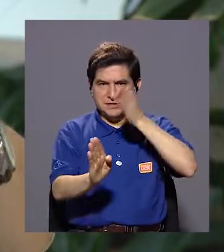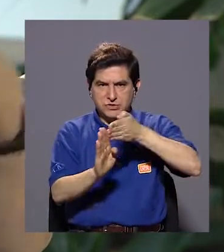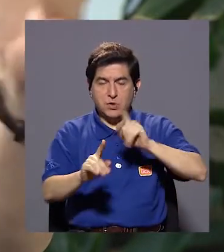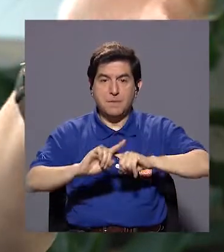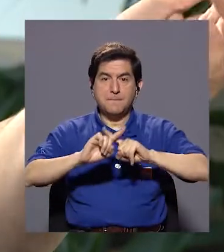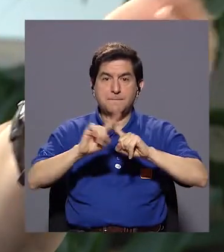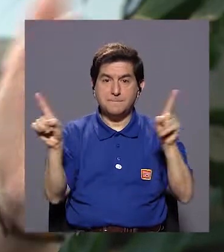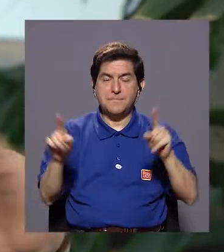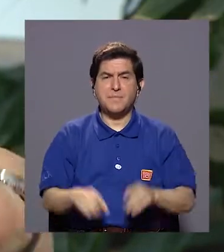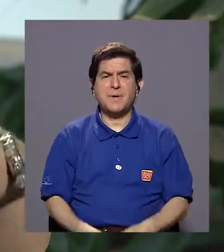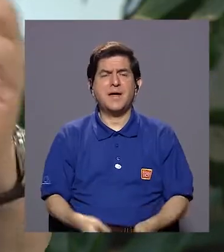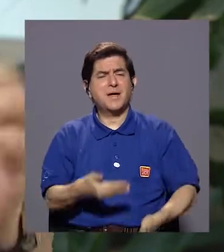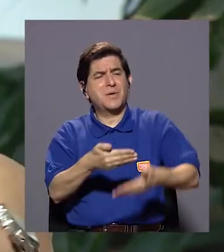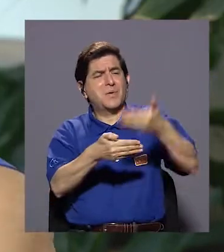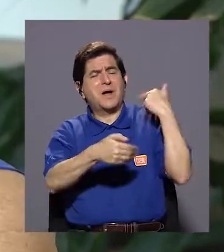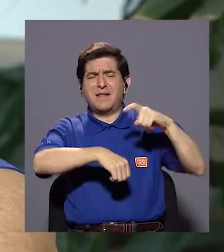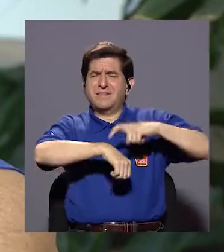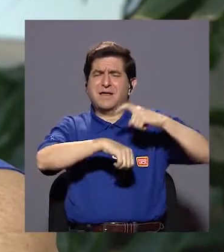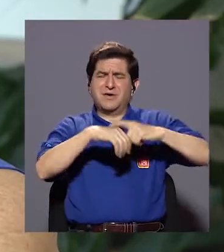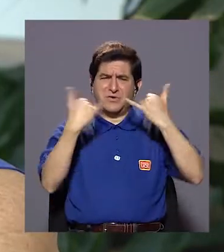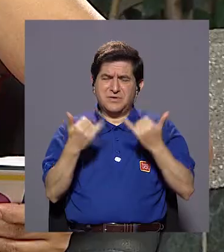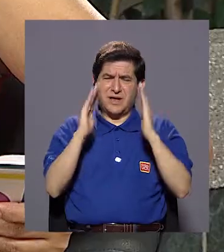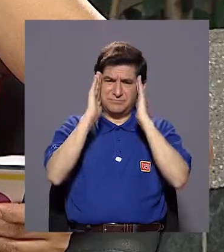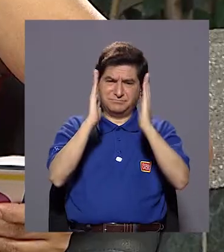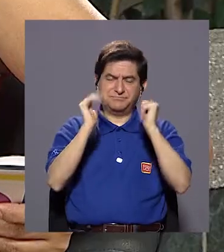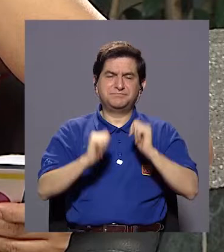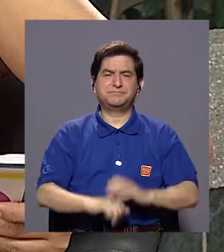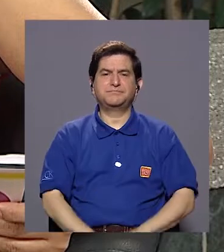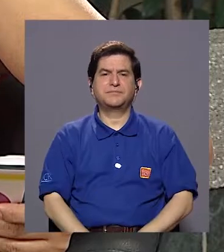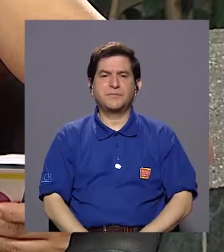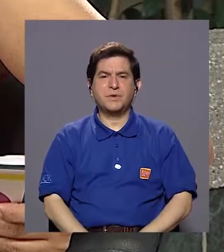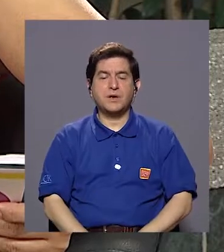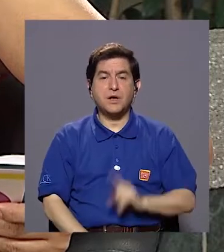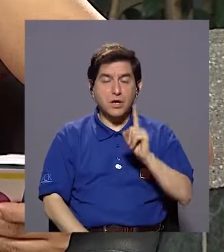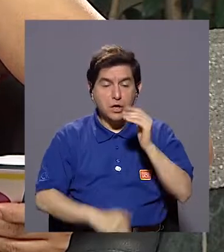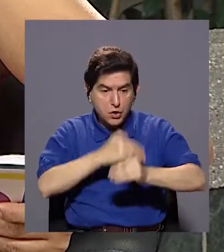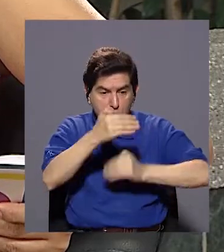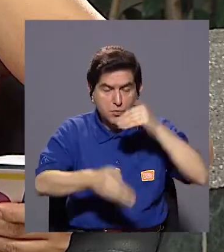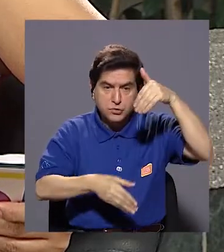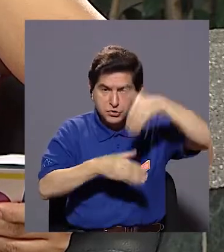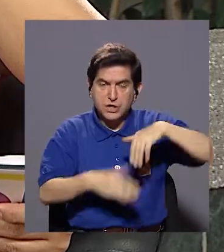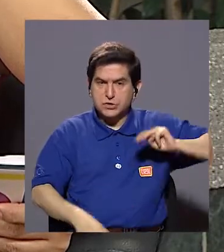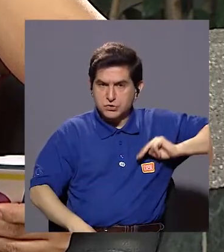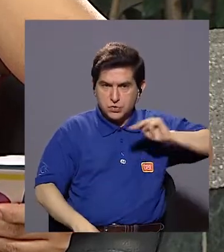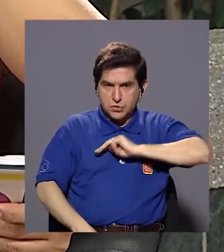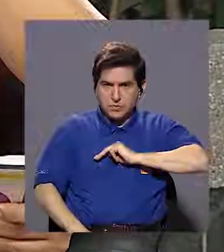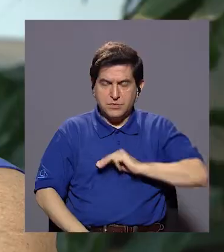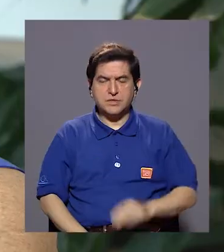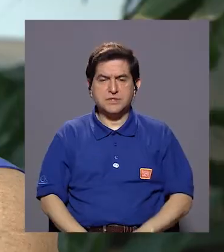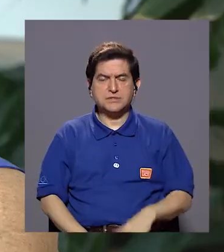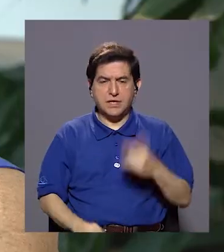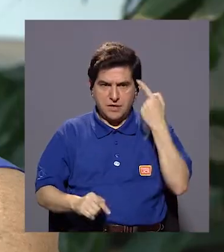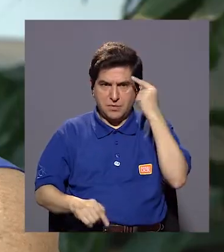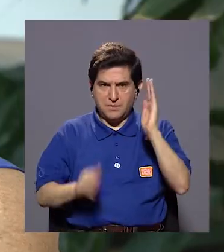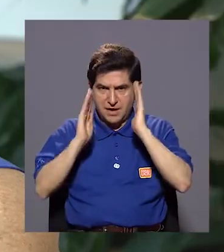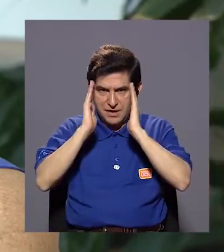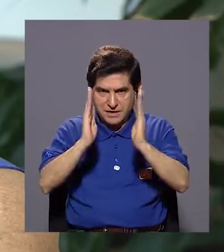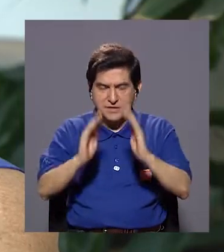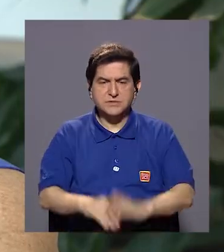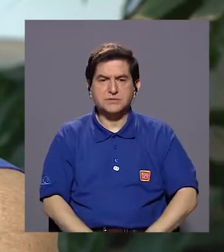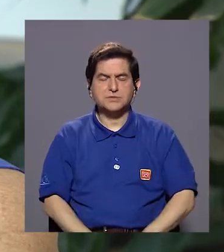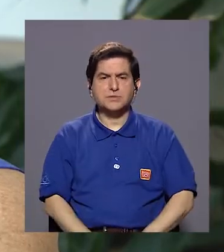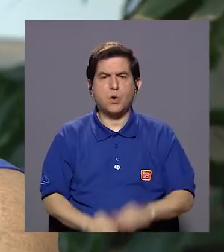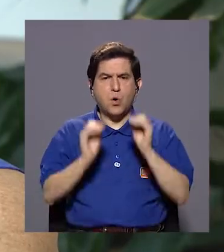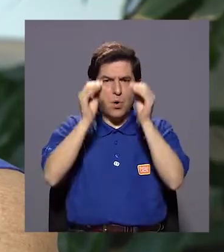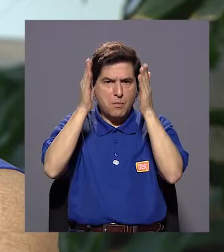eso es algo que se viene arrastrando desde hace mucho tiempo. Y hay un protocolo dentro del Ministerio de Atención. O sea, los maestros,